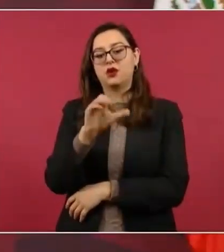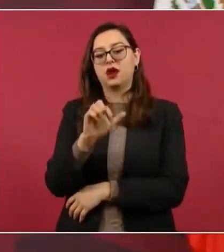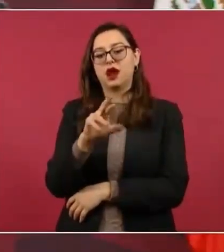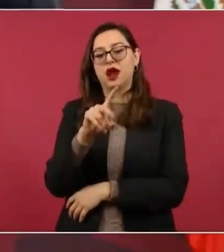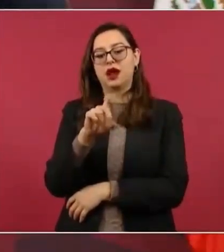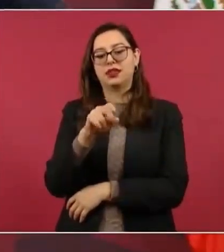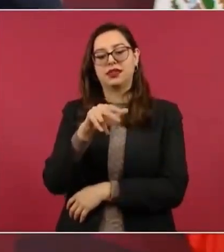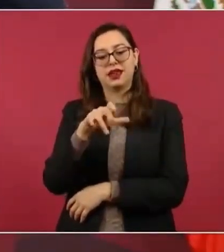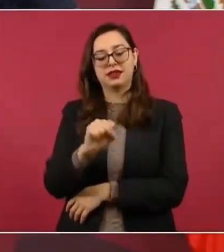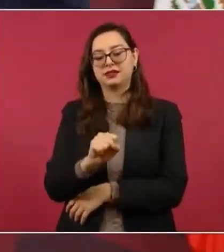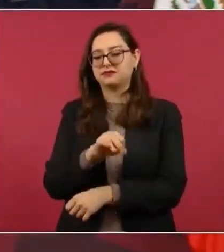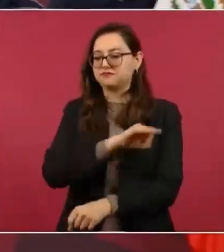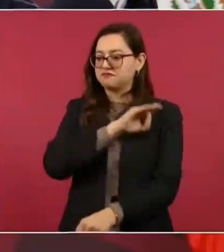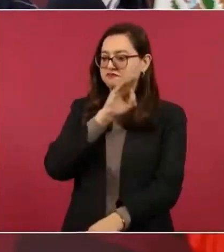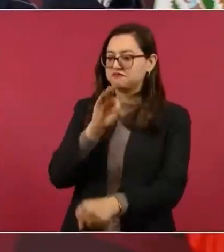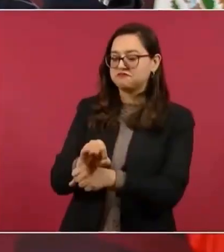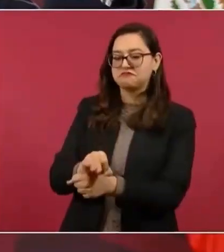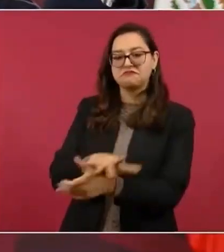Si no fuese por eso,